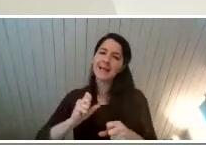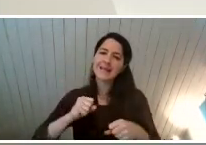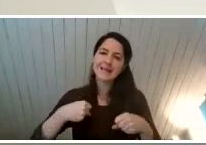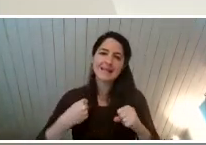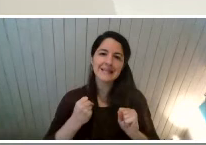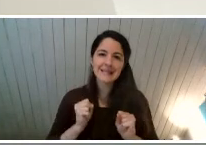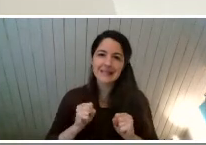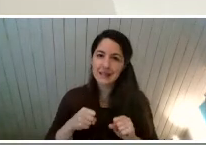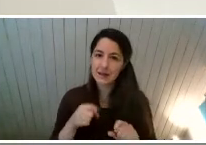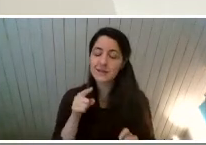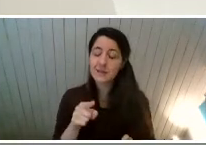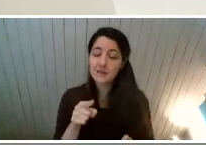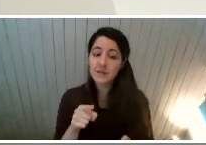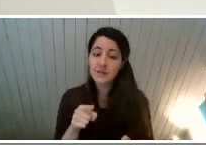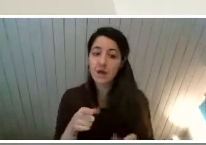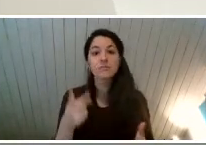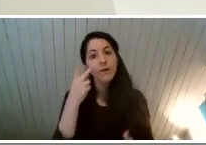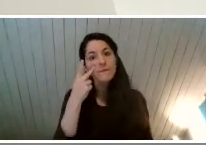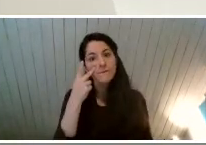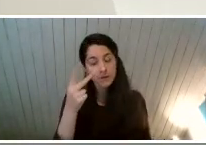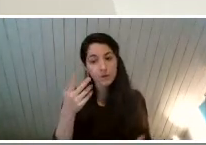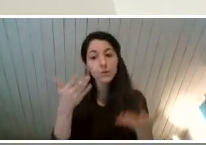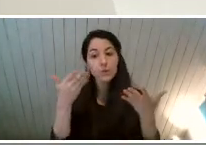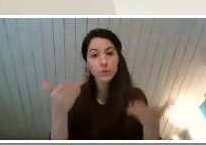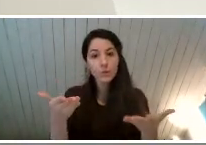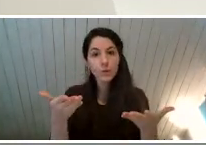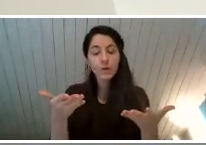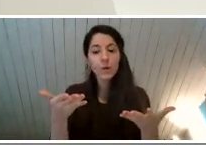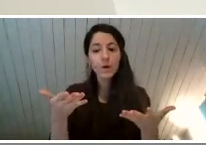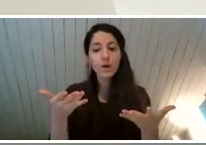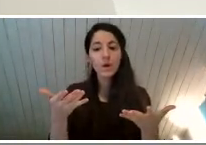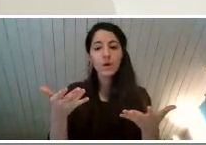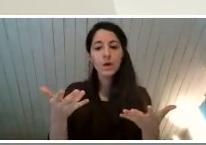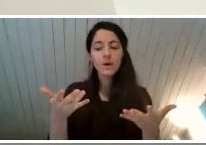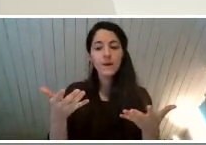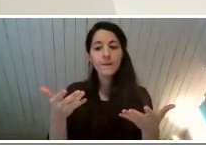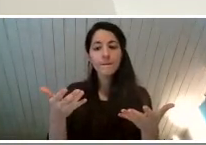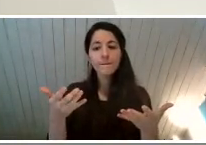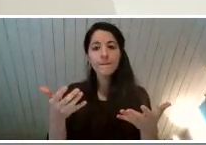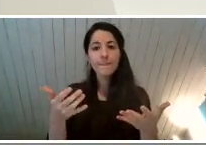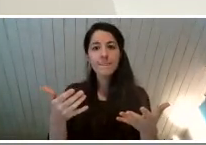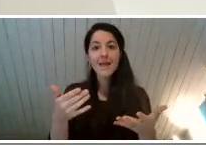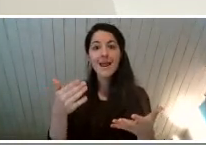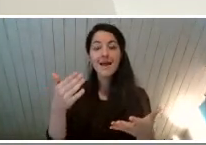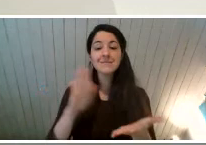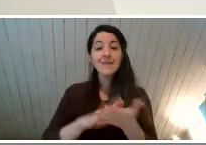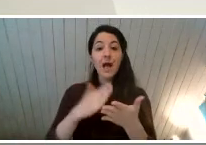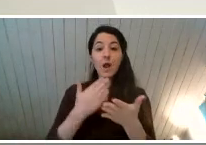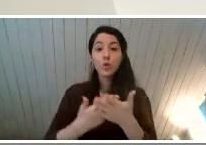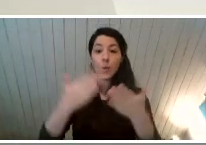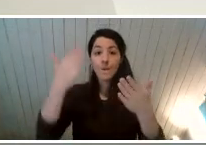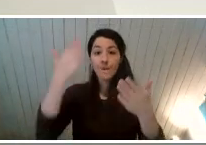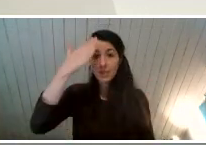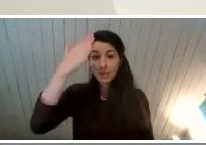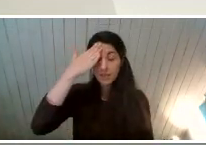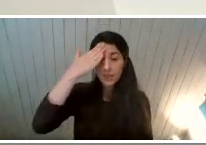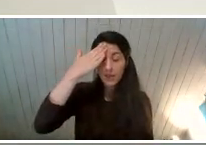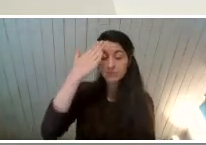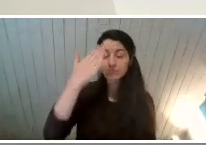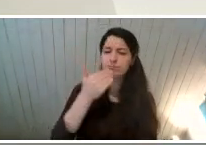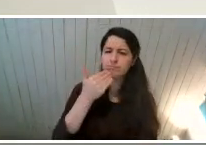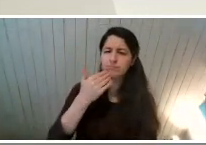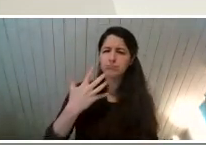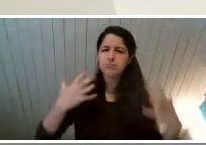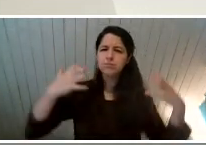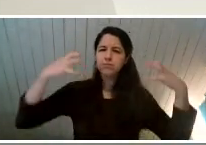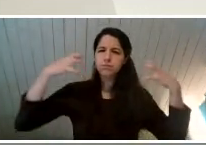Se ha visto que la salud mental y la carga por estrés